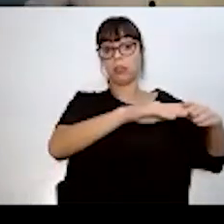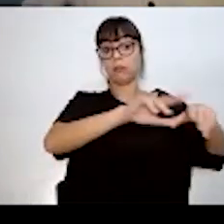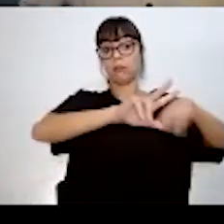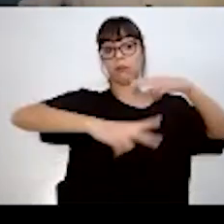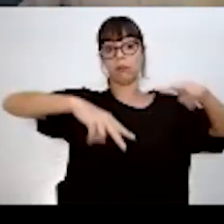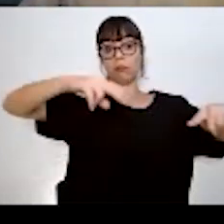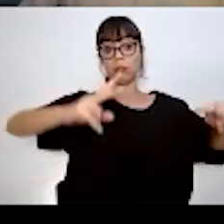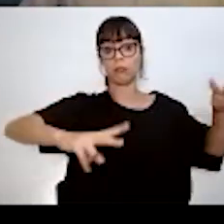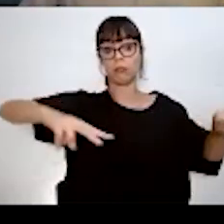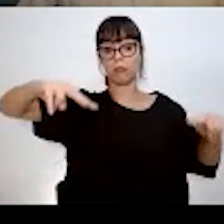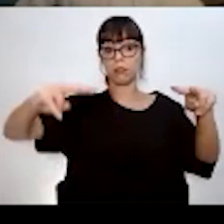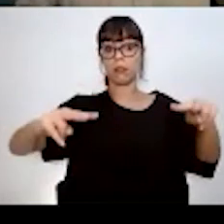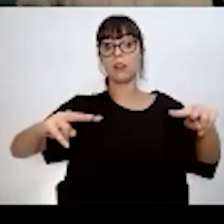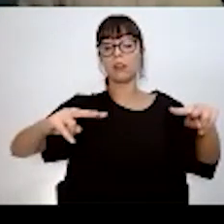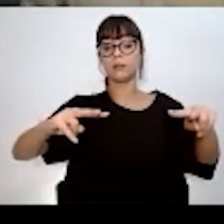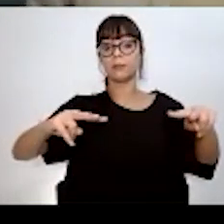y algunos bidones de agua.